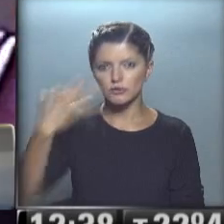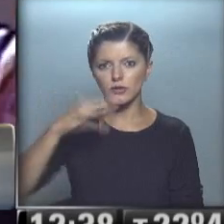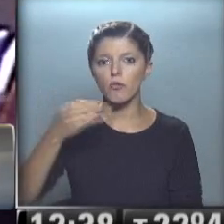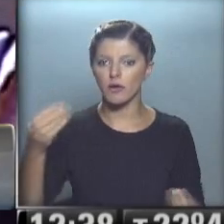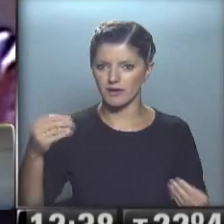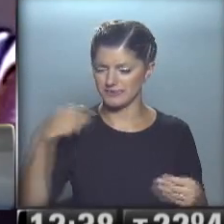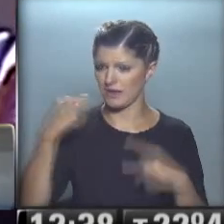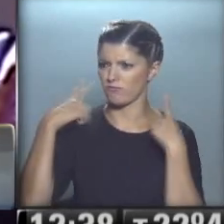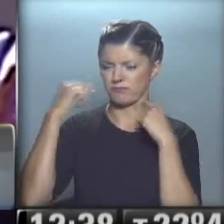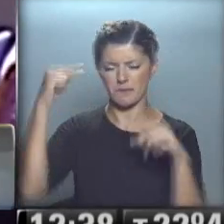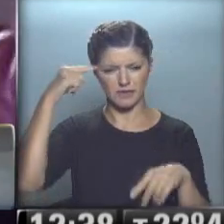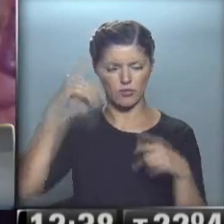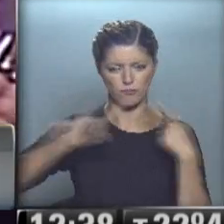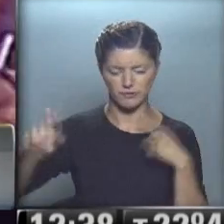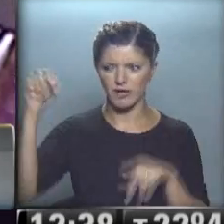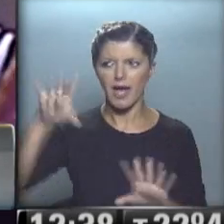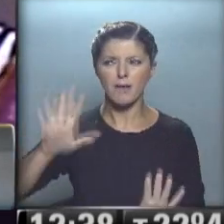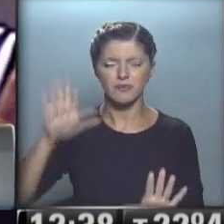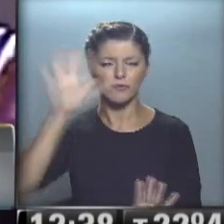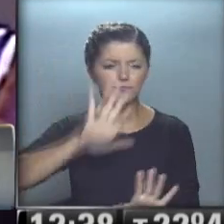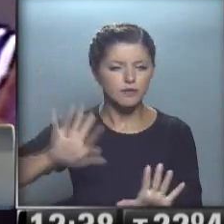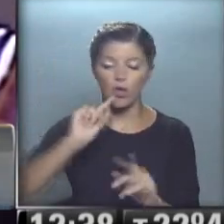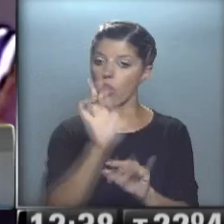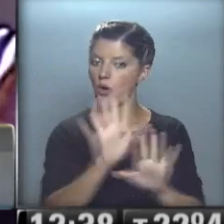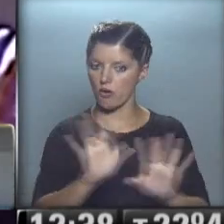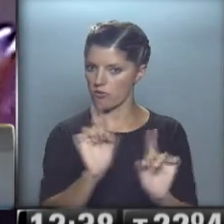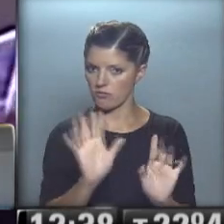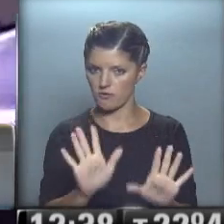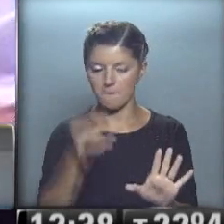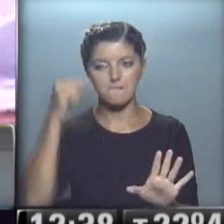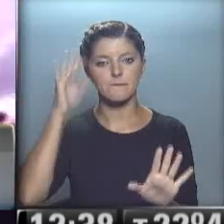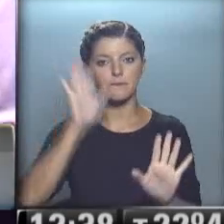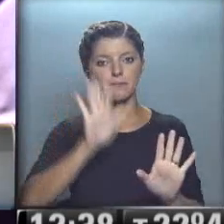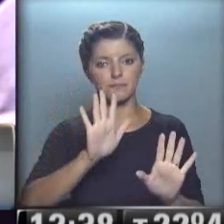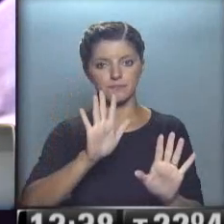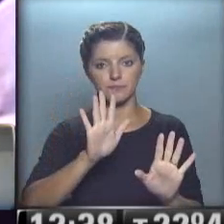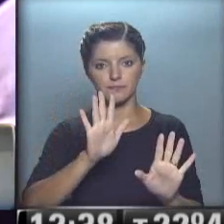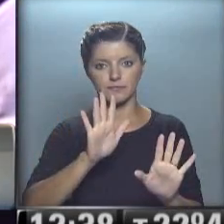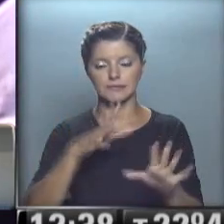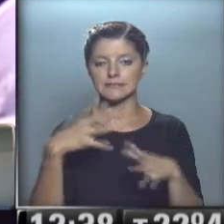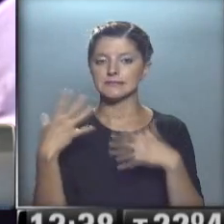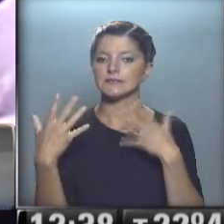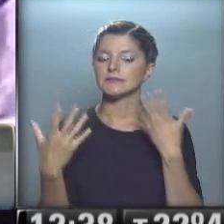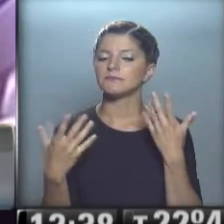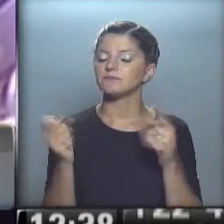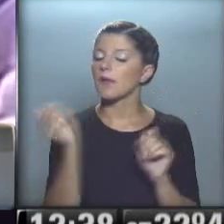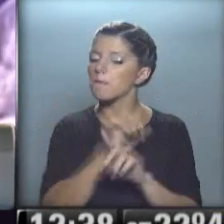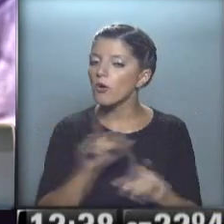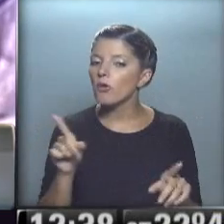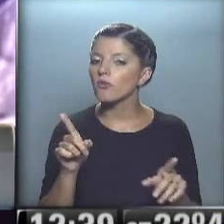sin perjuicios sin prejuicios sin eh